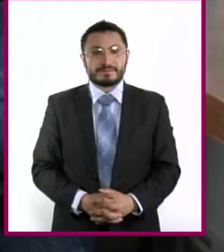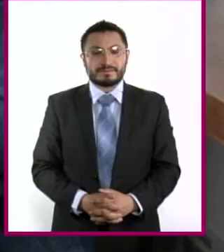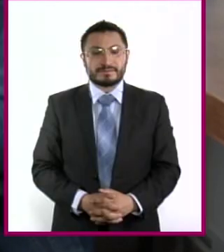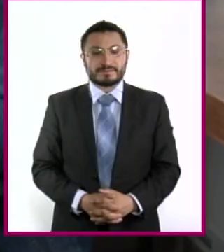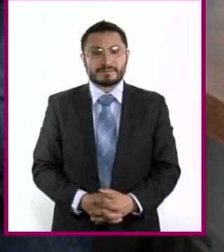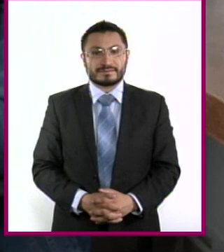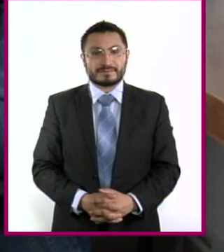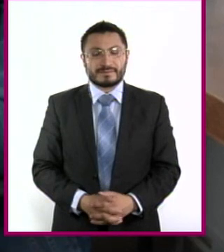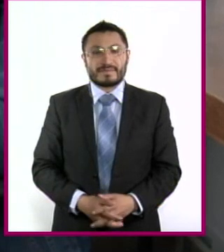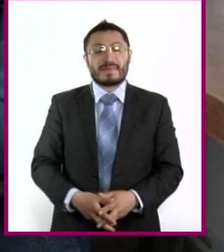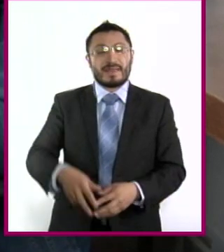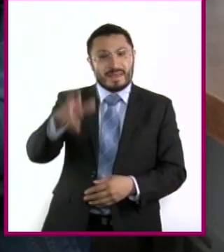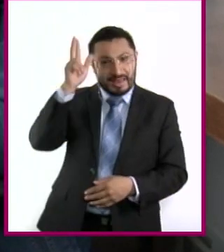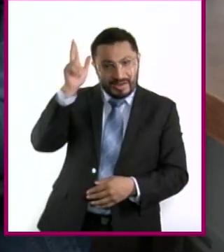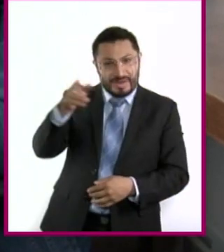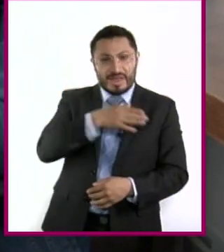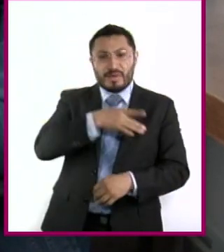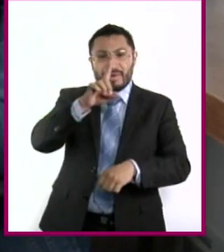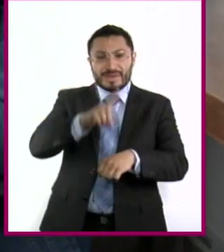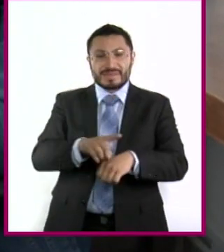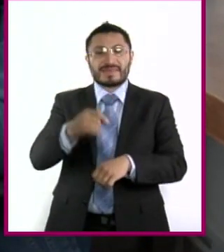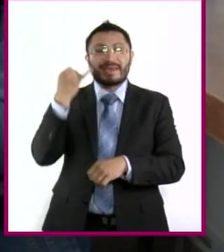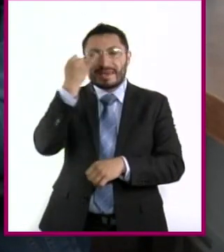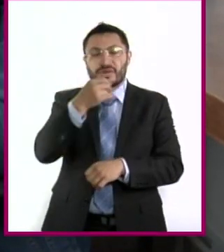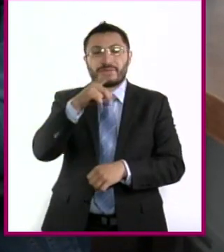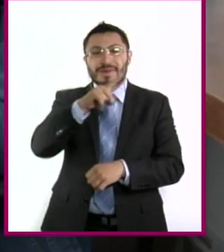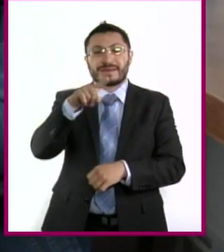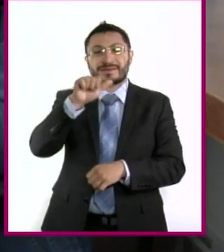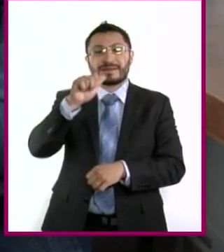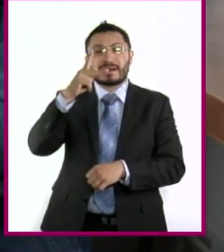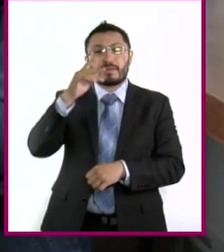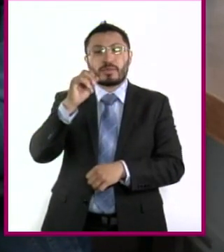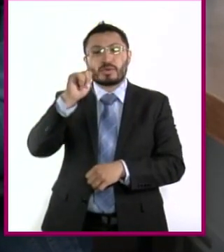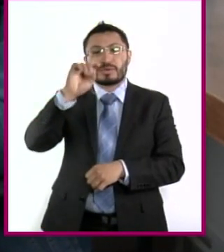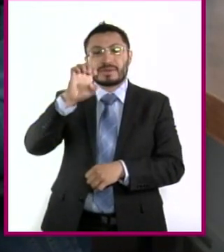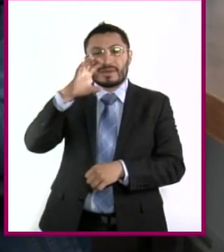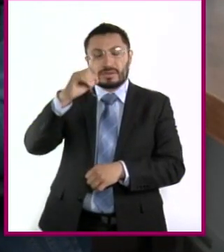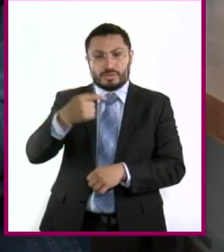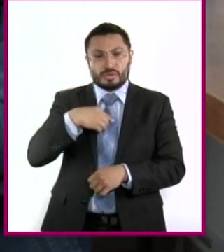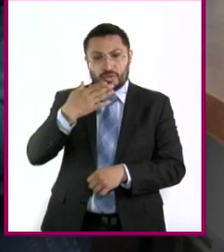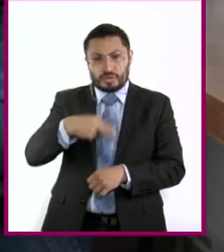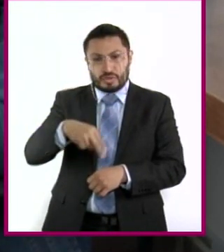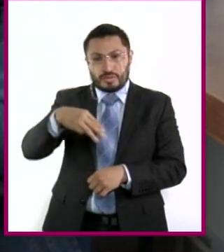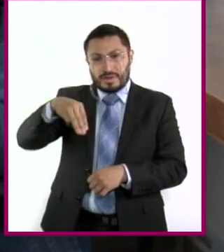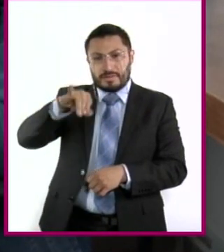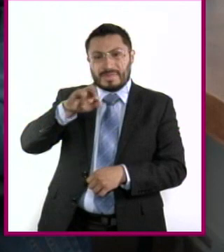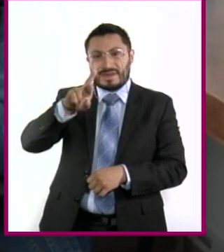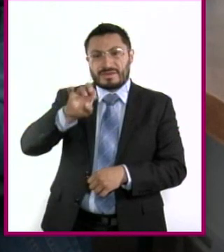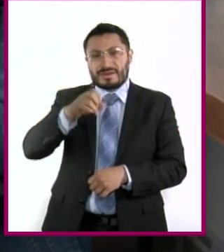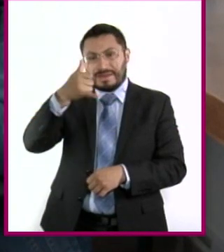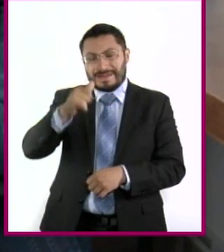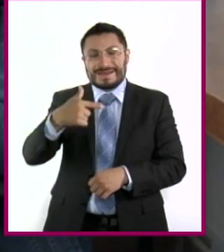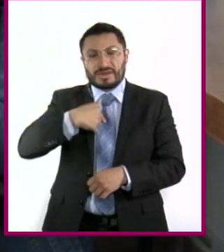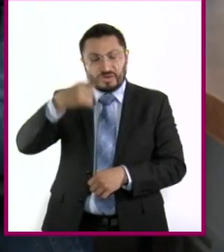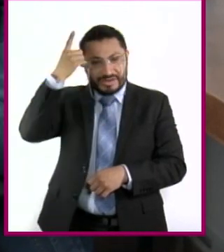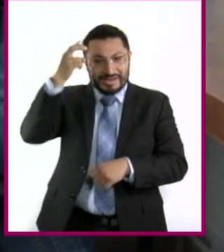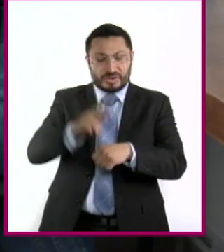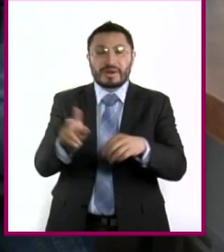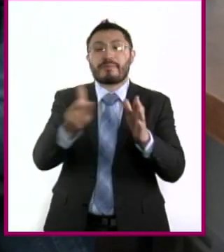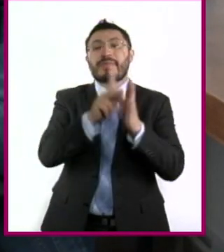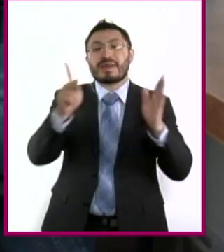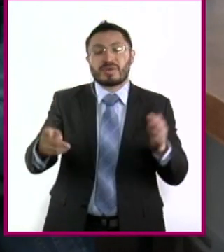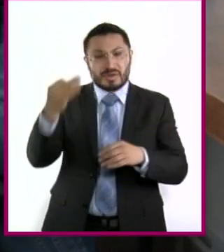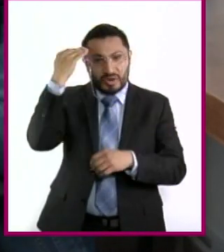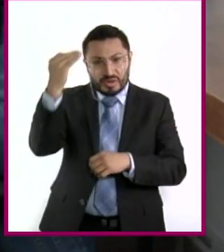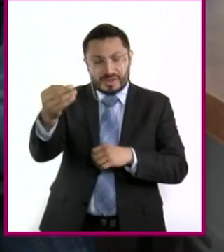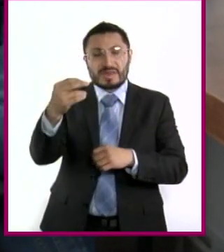Adiushi, o sea, buen día en zapoteco. Mi nombre es Mireya y soy la directora del periódico Nuestro Tiempo Social. Yo soy